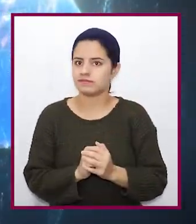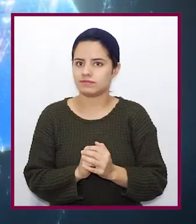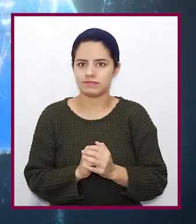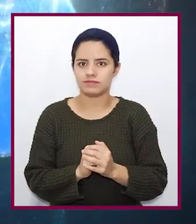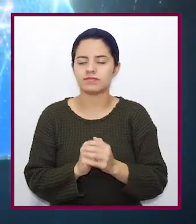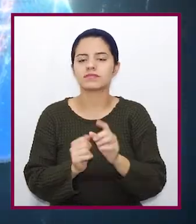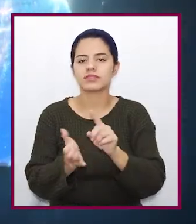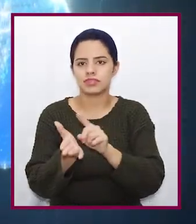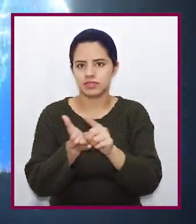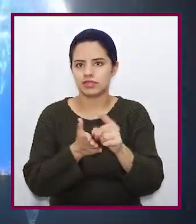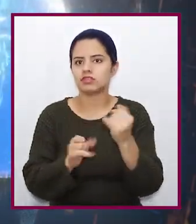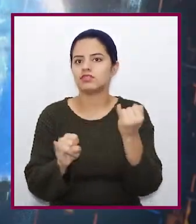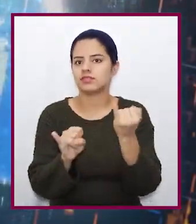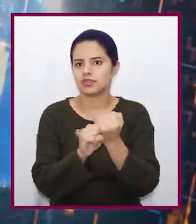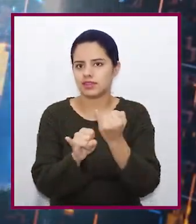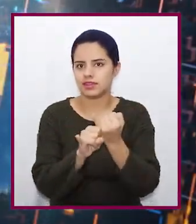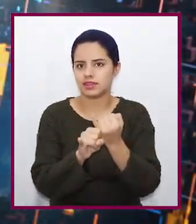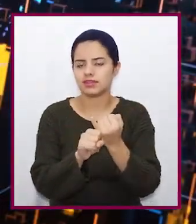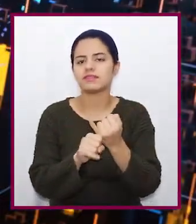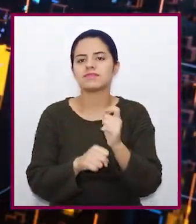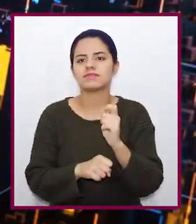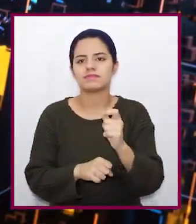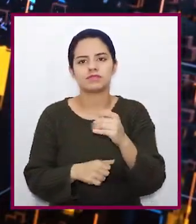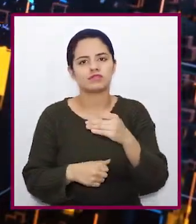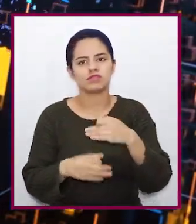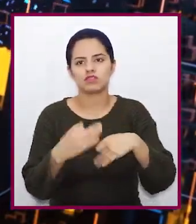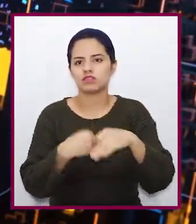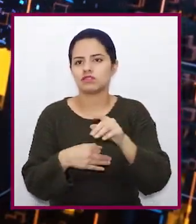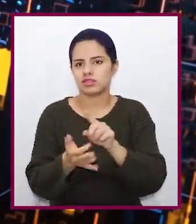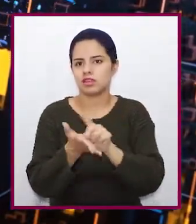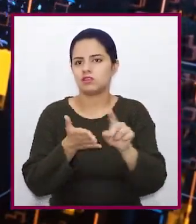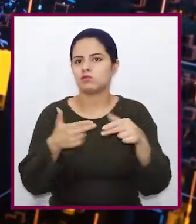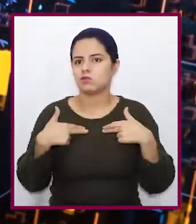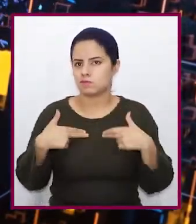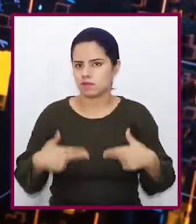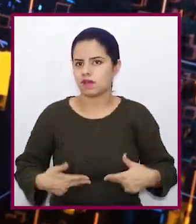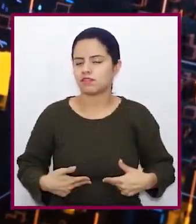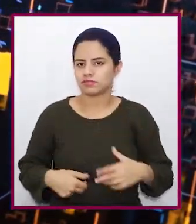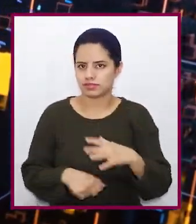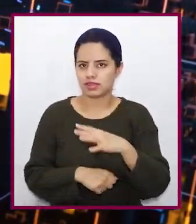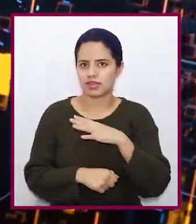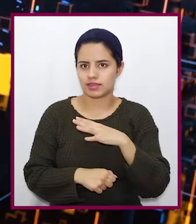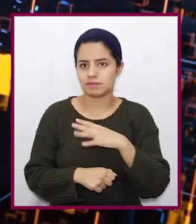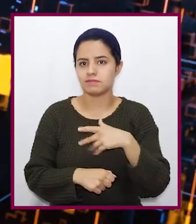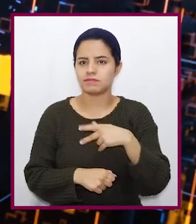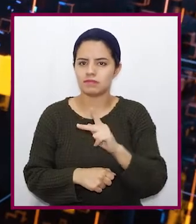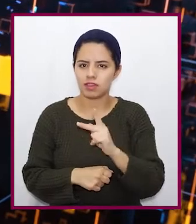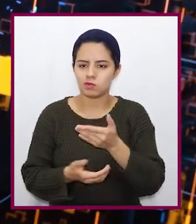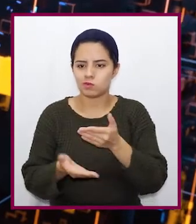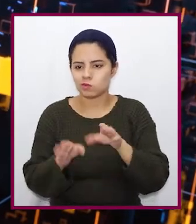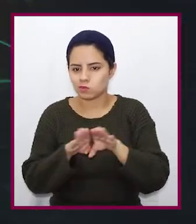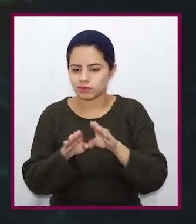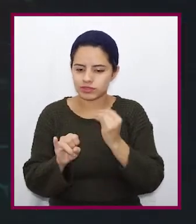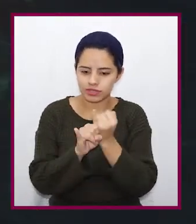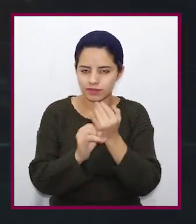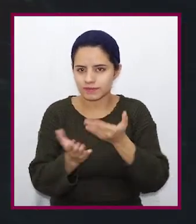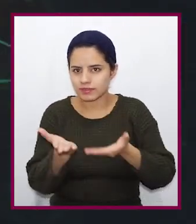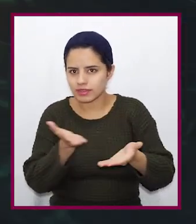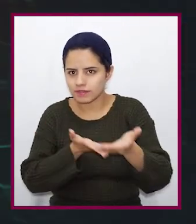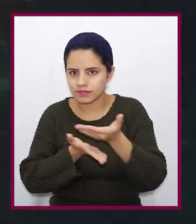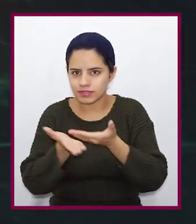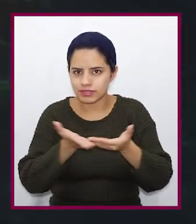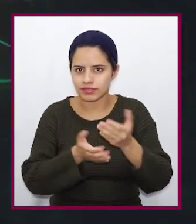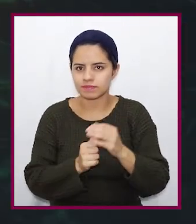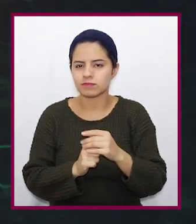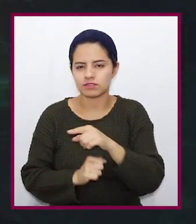derechos digitales son derechos humanos, ejercidos en entornos digitales como lo es el Internet. Como